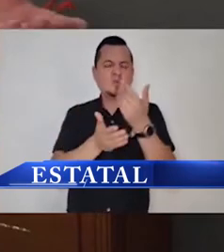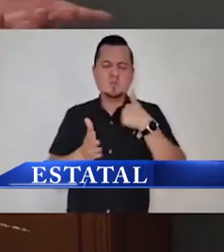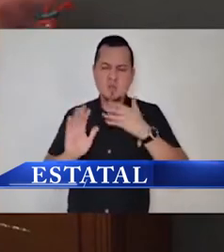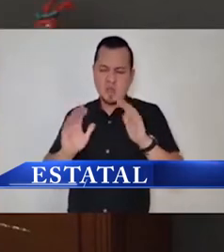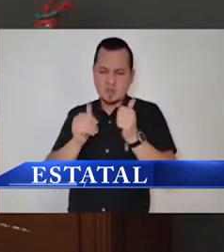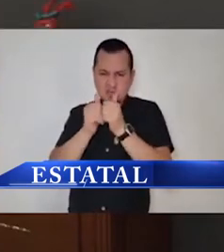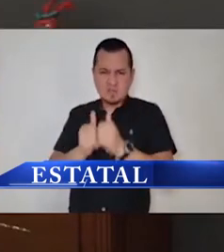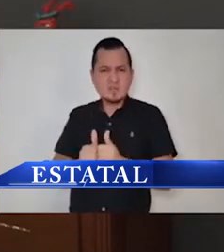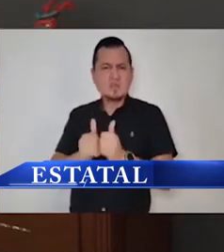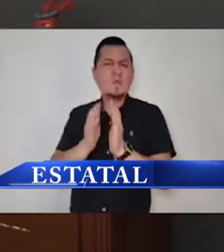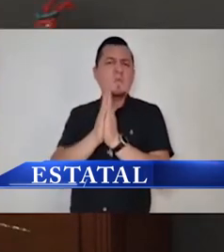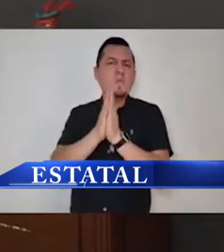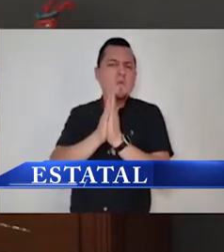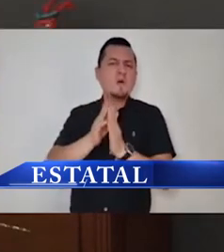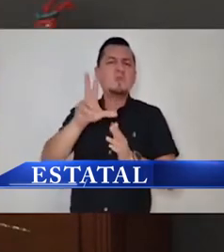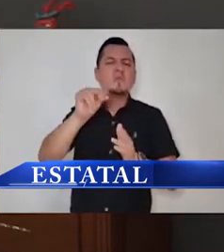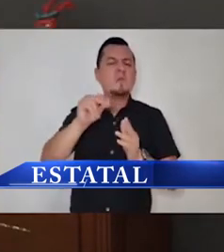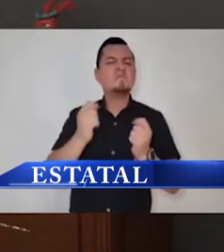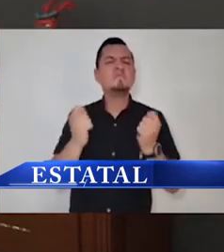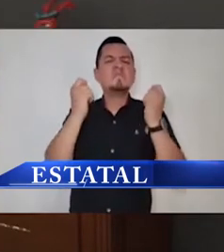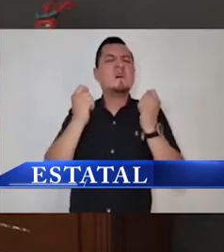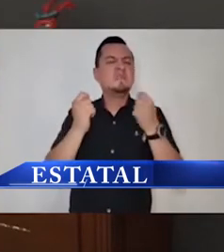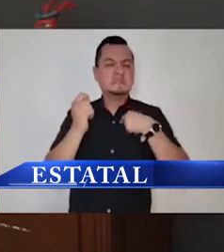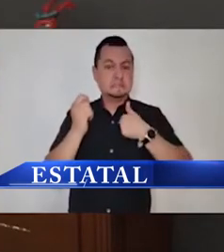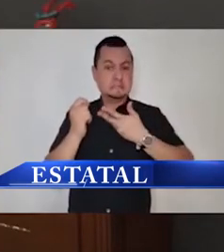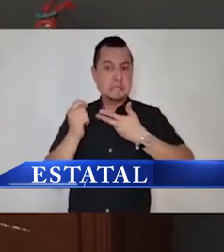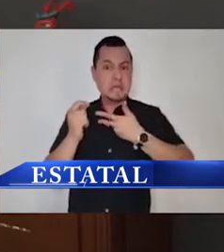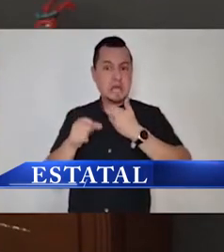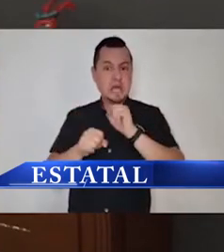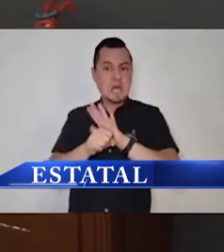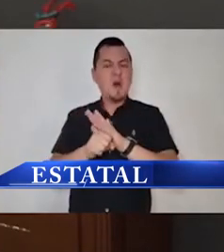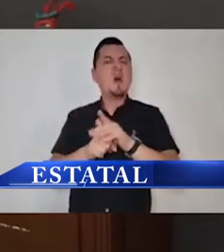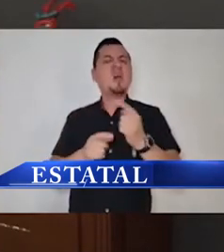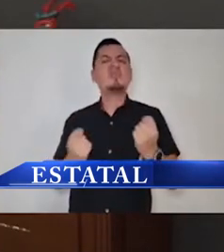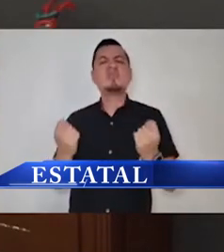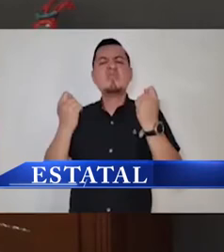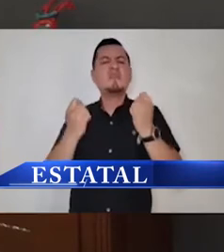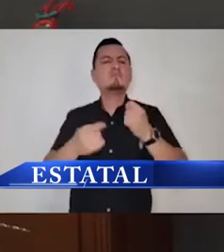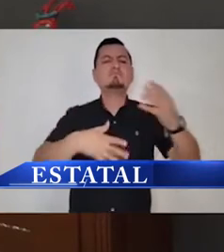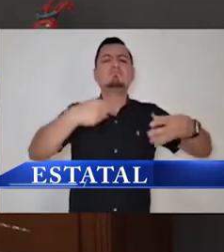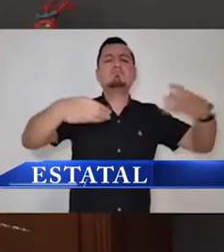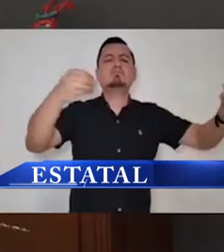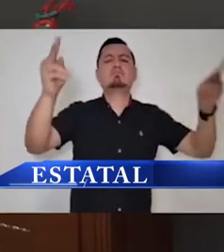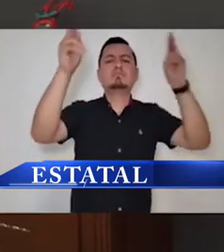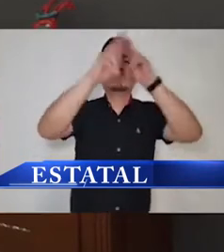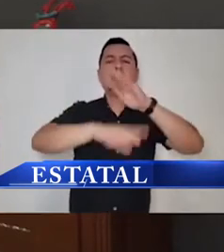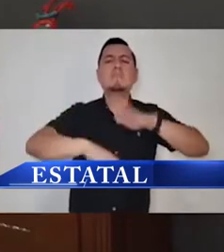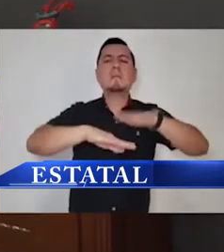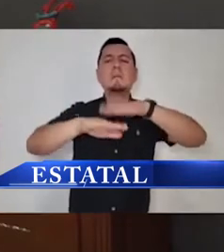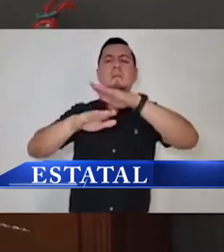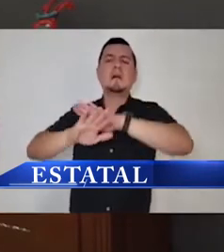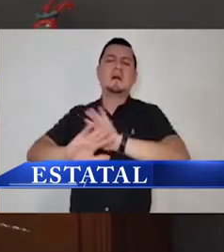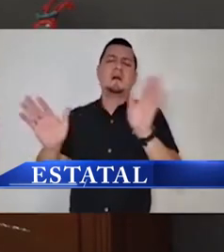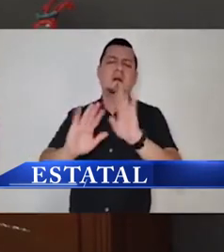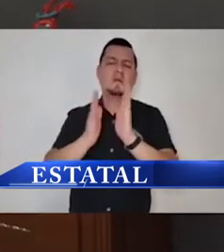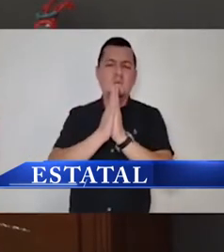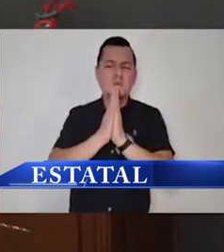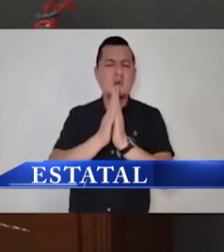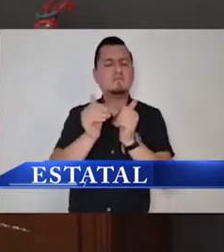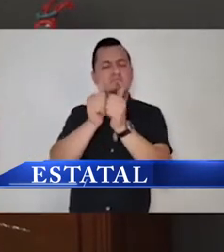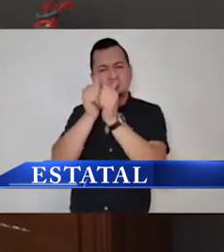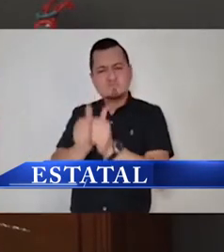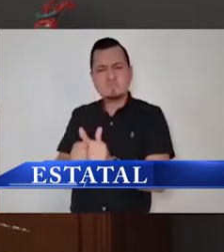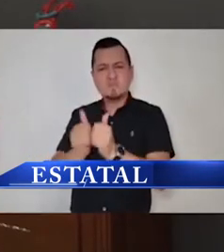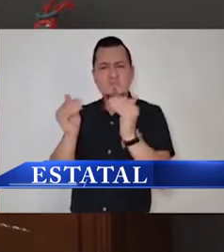cuando vuelva de viaje o vacaciones. Es una medida sanitaria importantísima en la ruptura de la cadena de